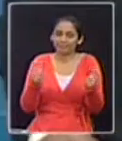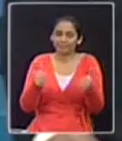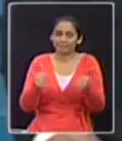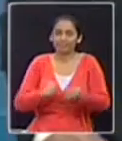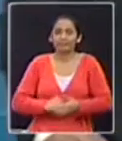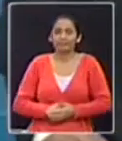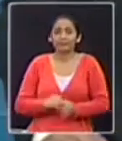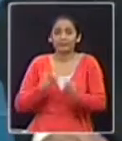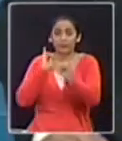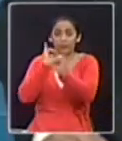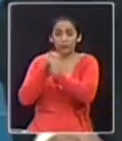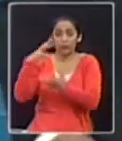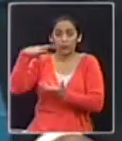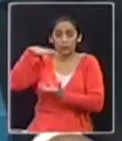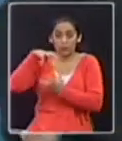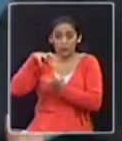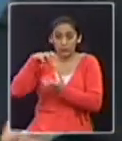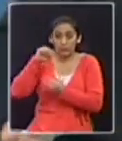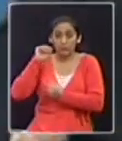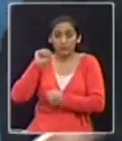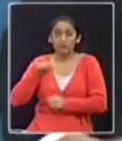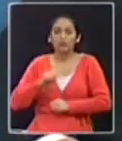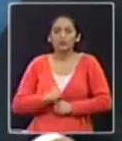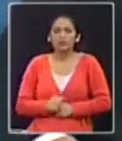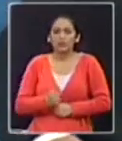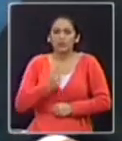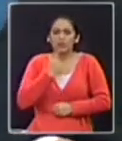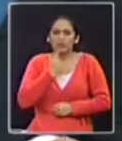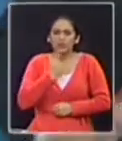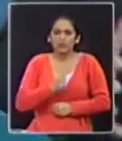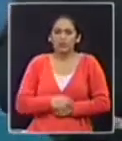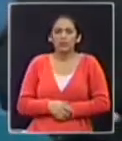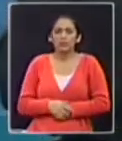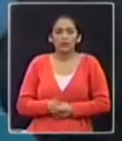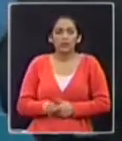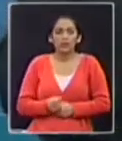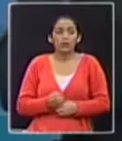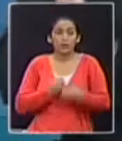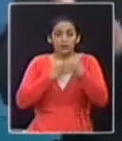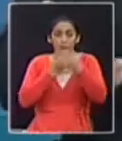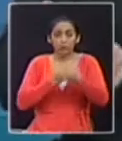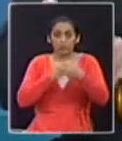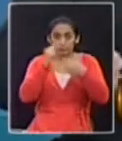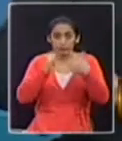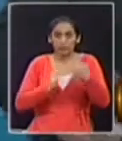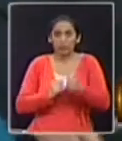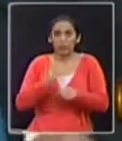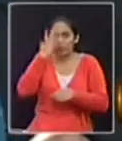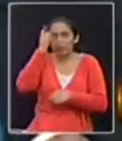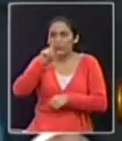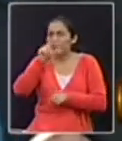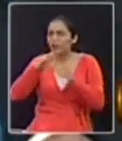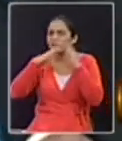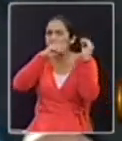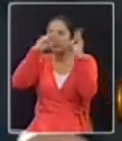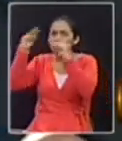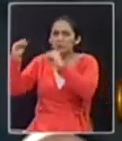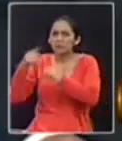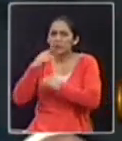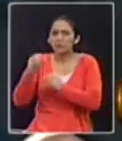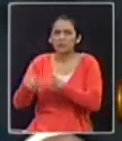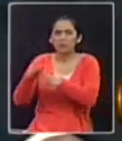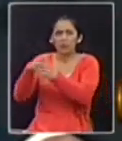instituto geofísico de la escuela politécnica nacional desmiente que haya un aumento de actividad en el volcán reventador el vulcanólogo benjamín